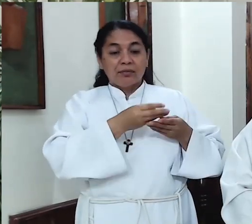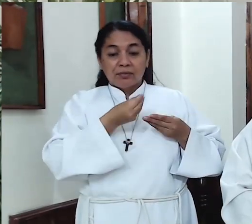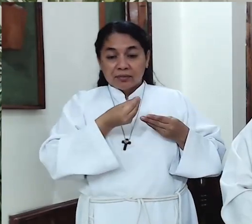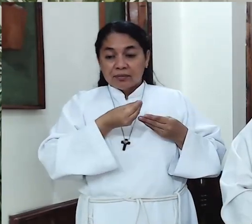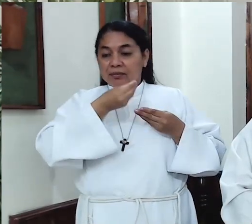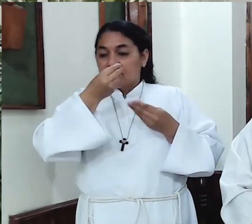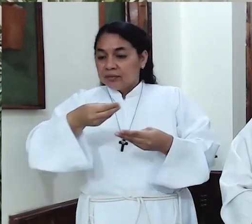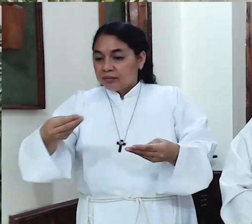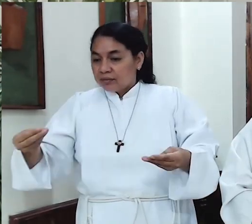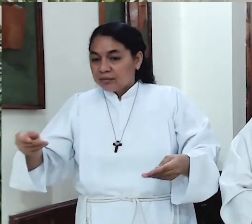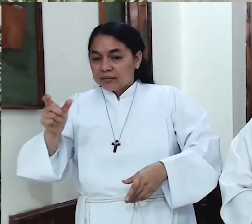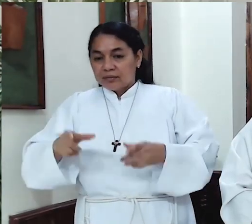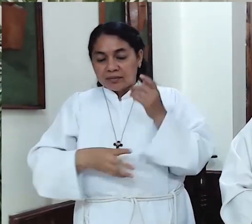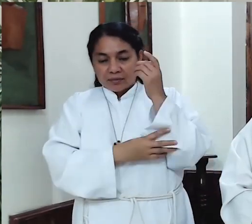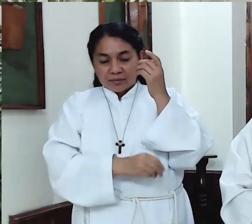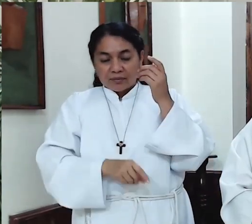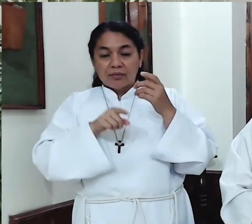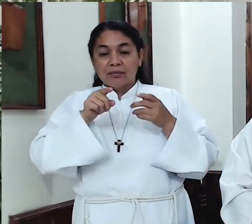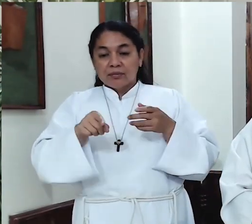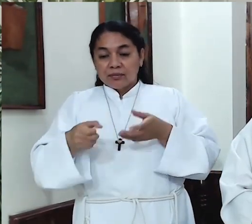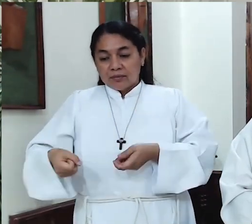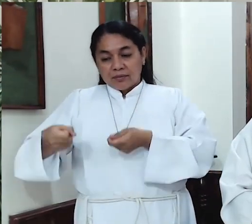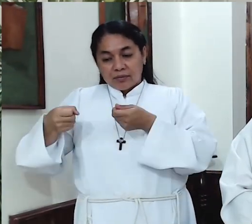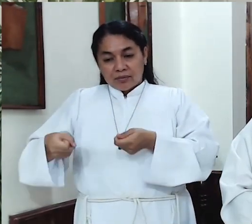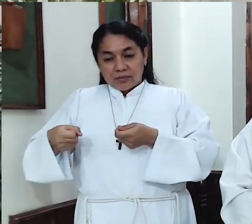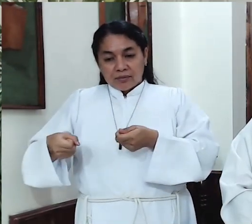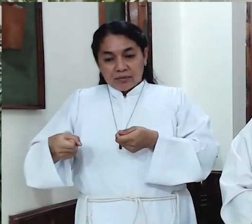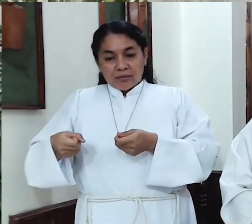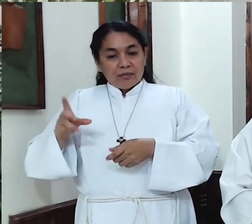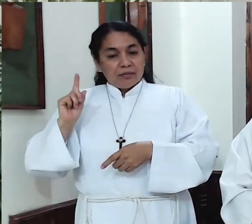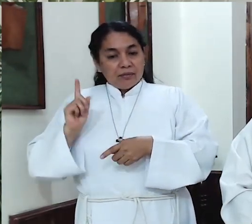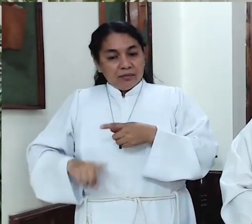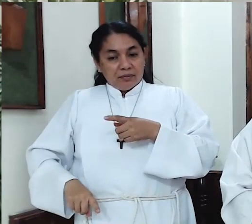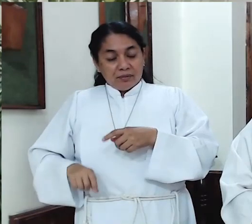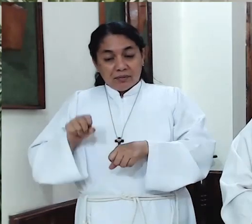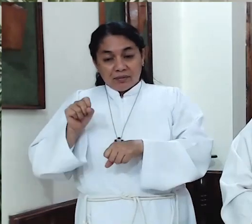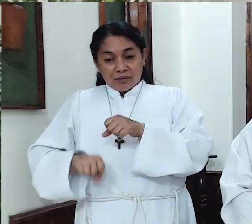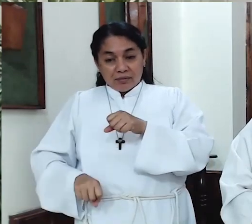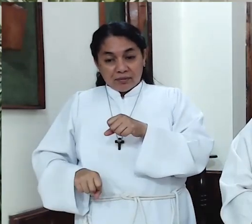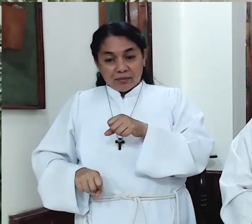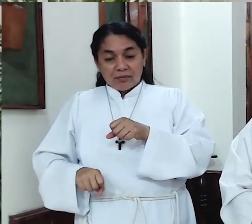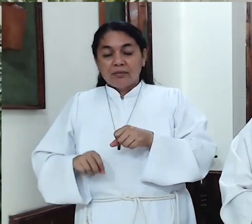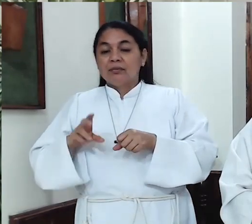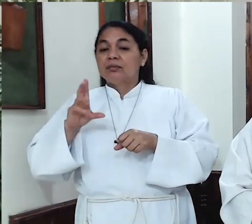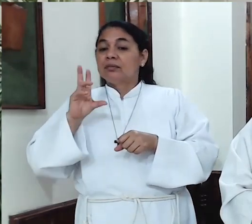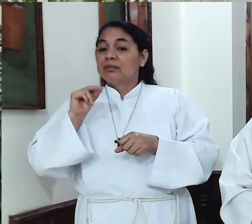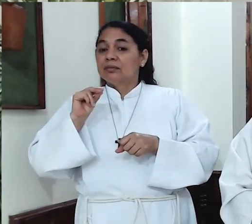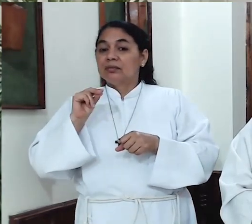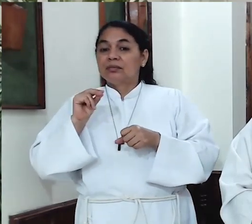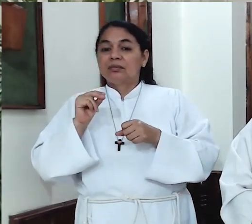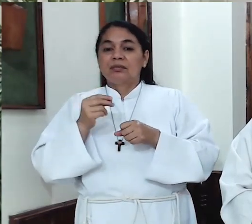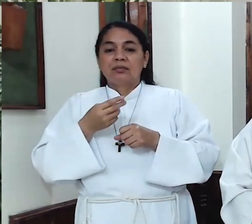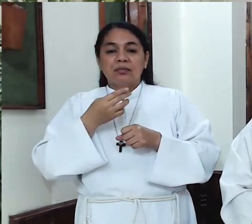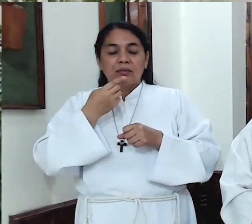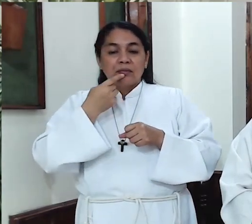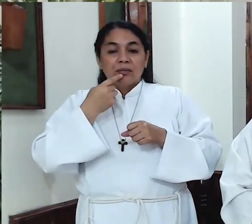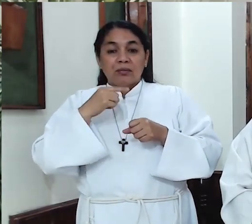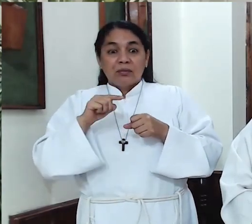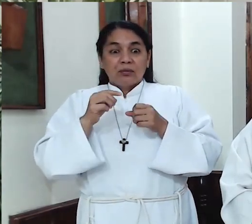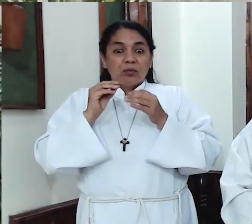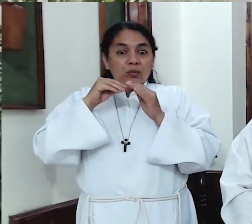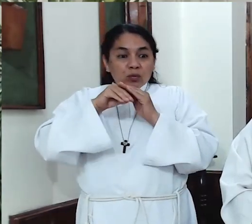Consíganse unas bolsas que no se destruyen y acumulen en el cielo un tesoro que no se acaba.